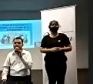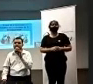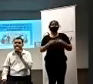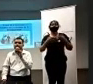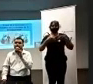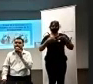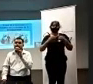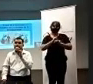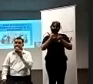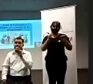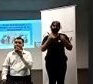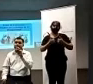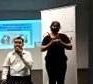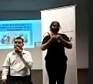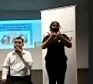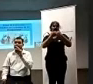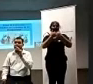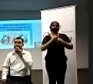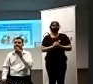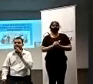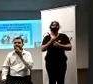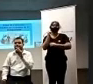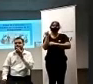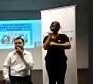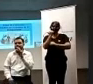pandemia y es demasiado importante que se